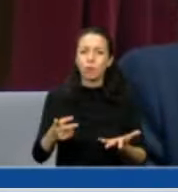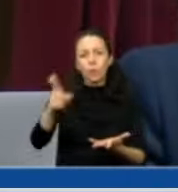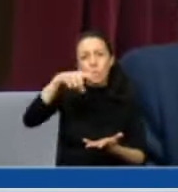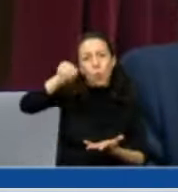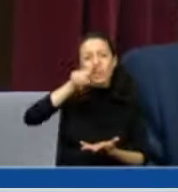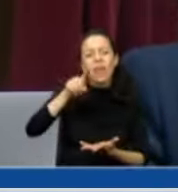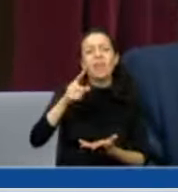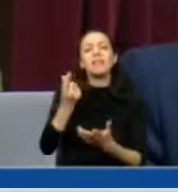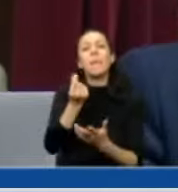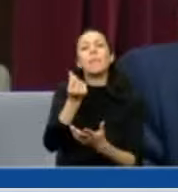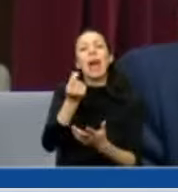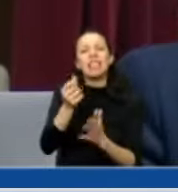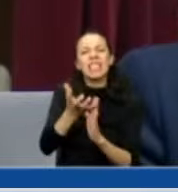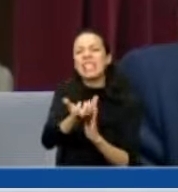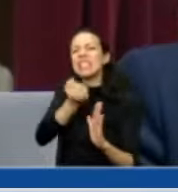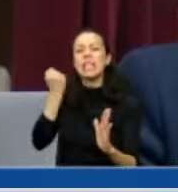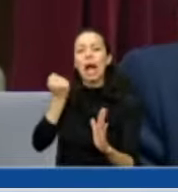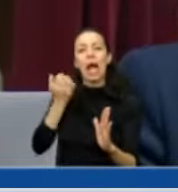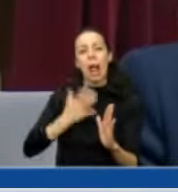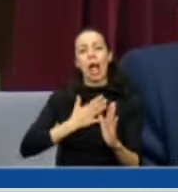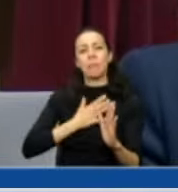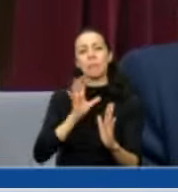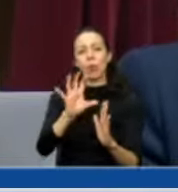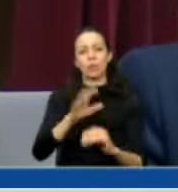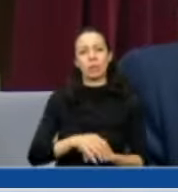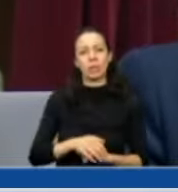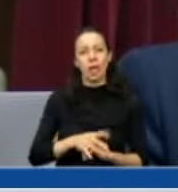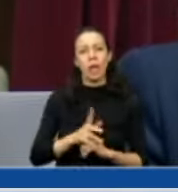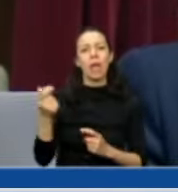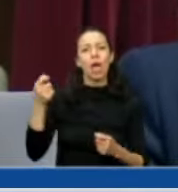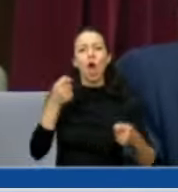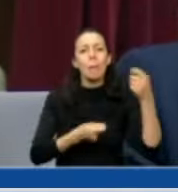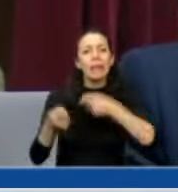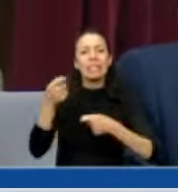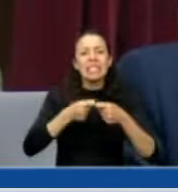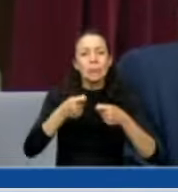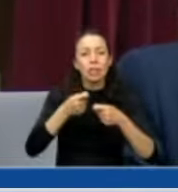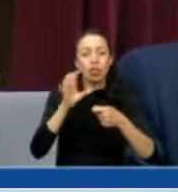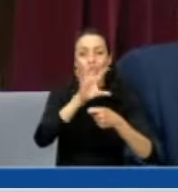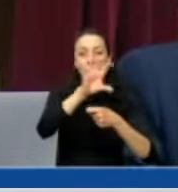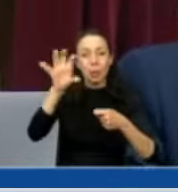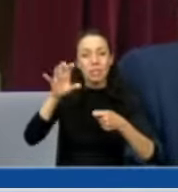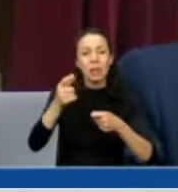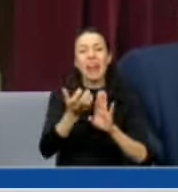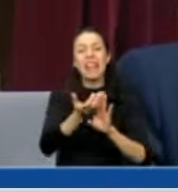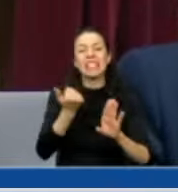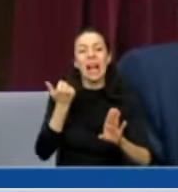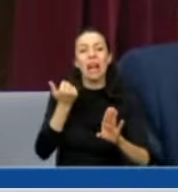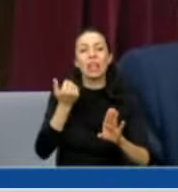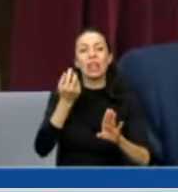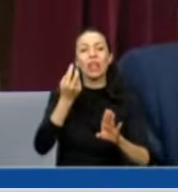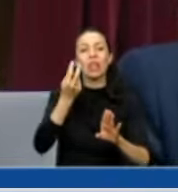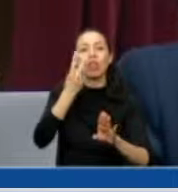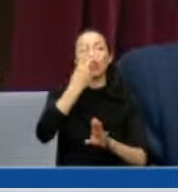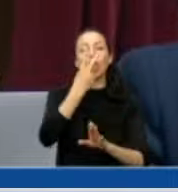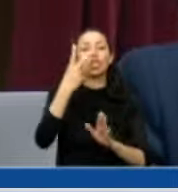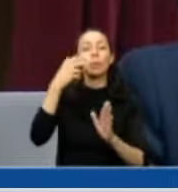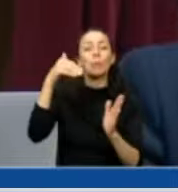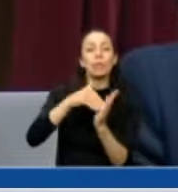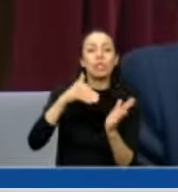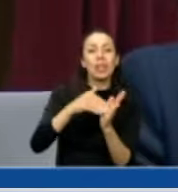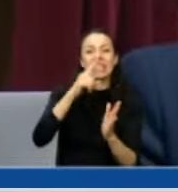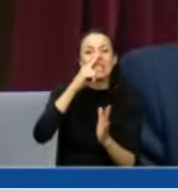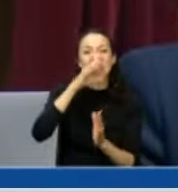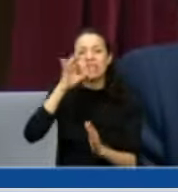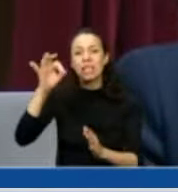Dice, mi ley va a generar conflicto permanente en esto que queda del año, camino al 2025, en eso se fortalece porque su objetivo es